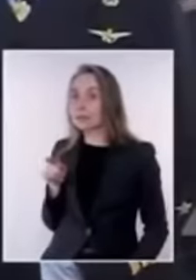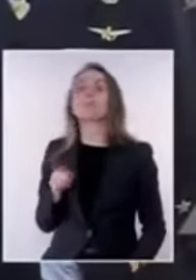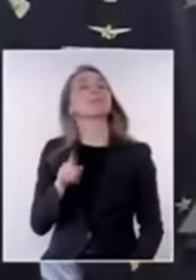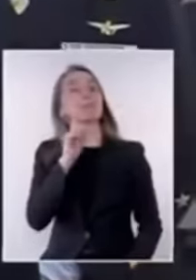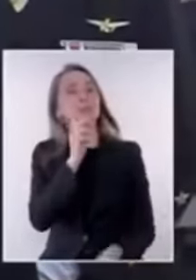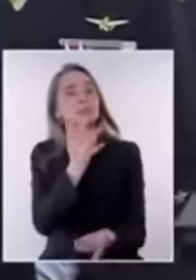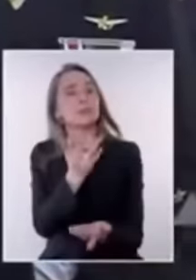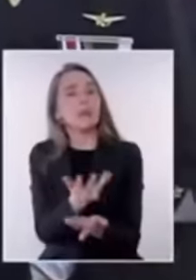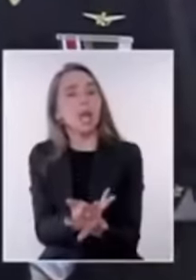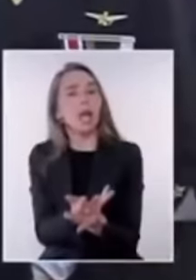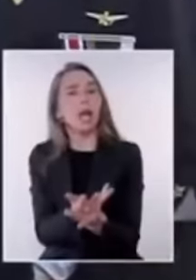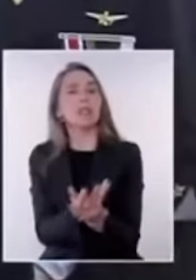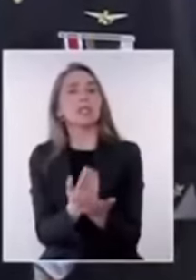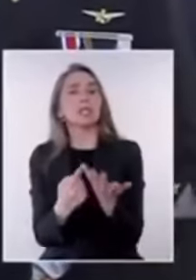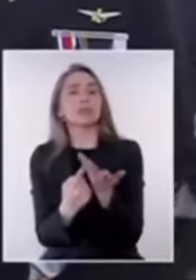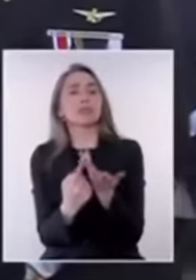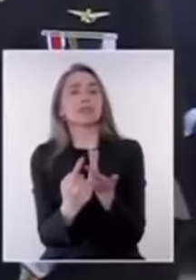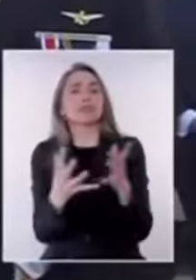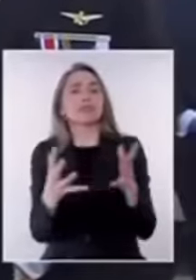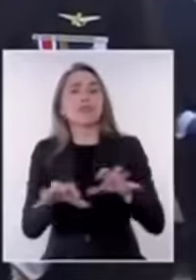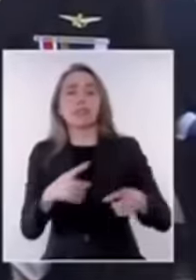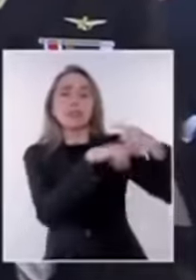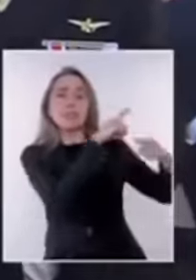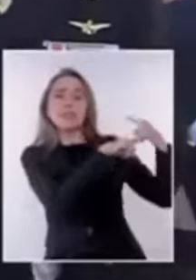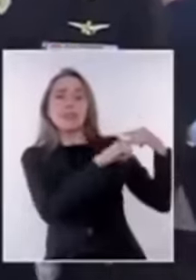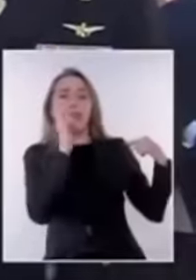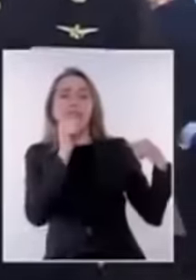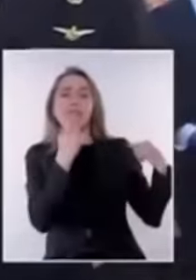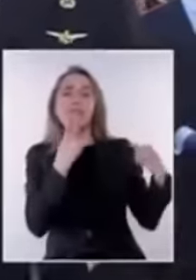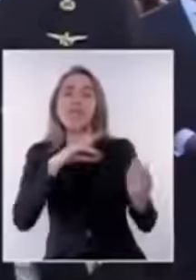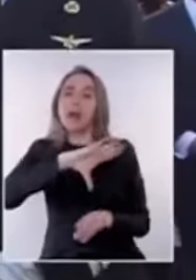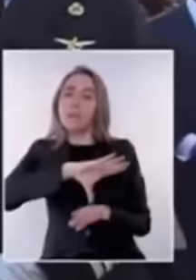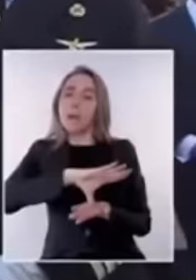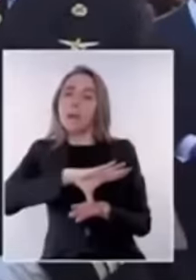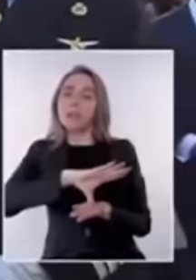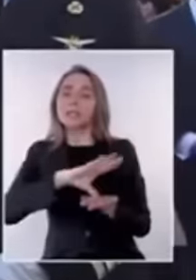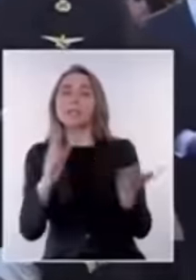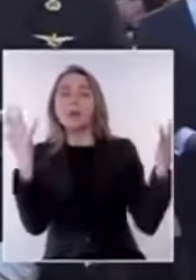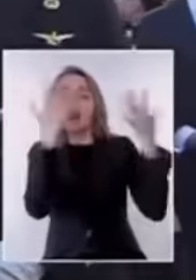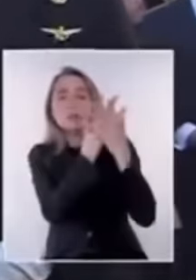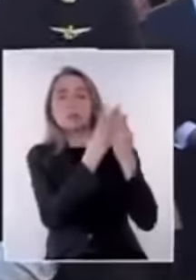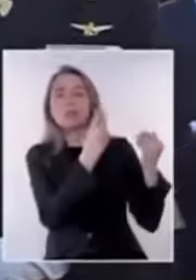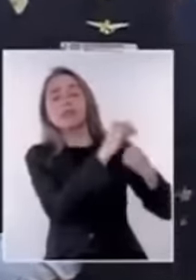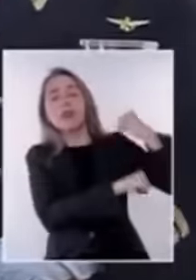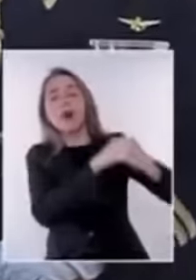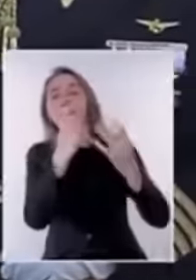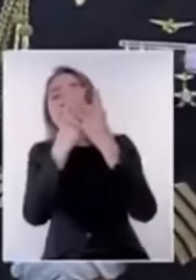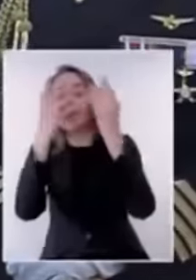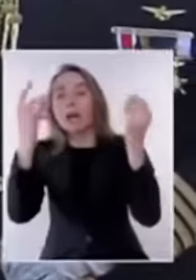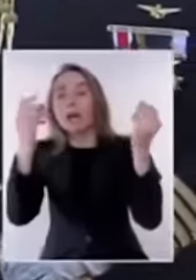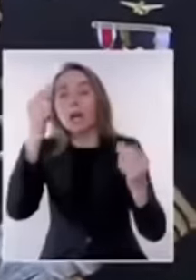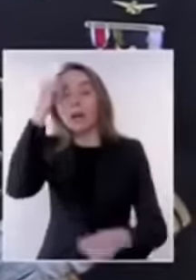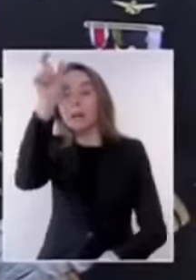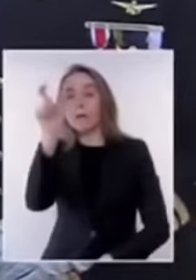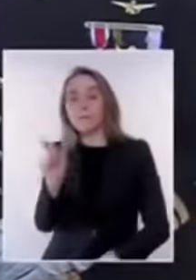Hay muchas cosas en la historia y en la cotidianidad de la vida de un país que pasan y se desvanecen con el tiempo. Sí. Pero la